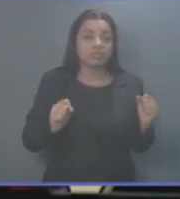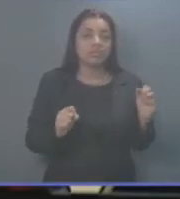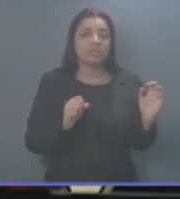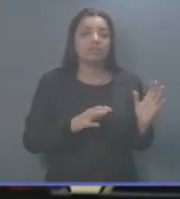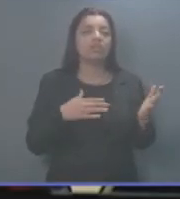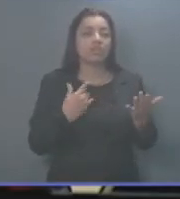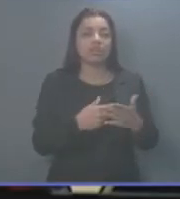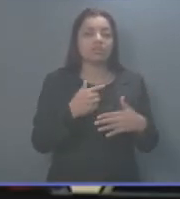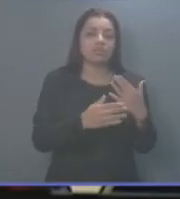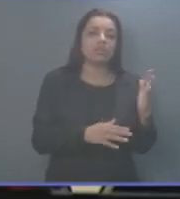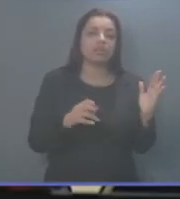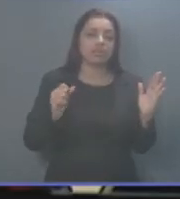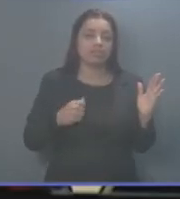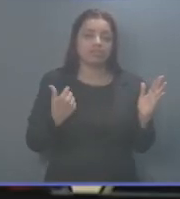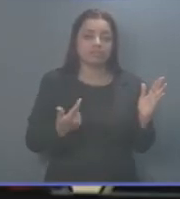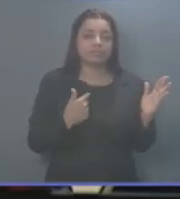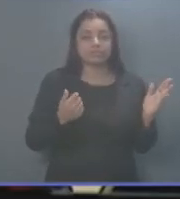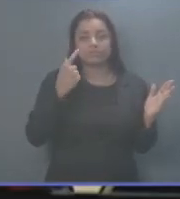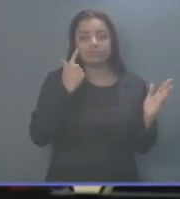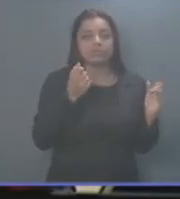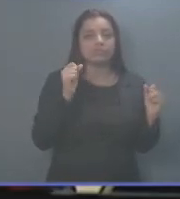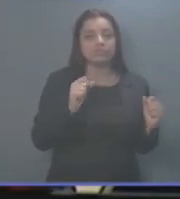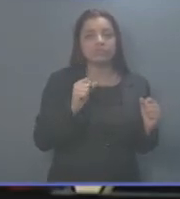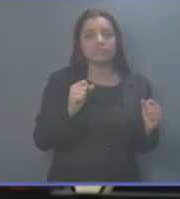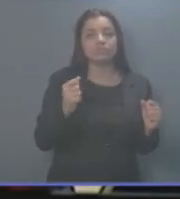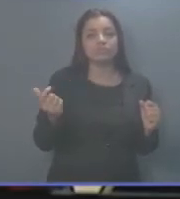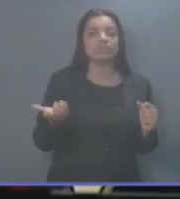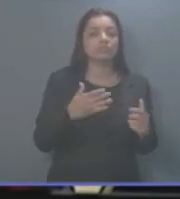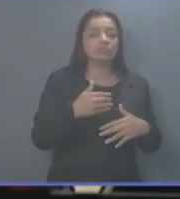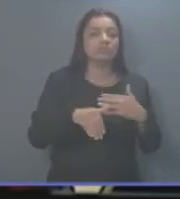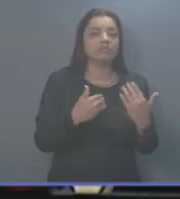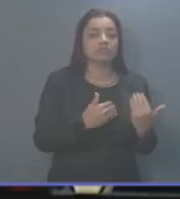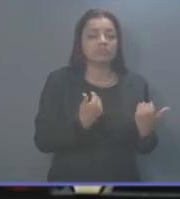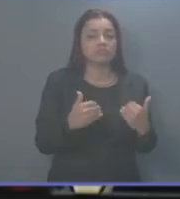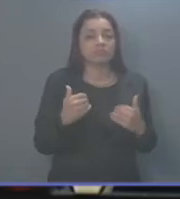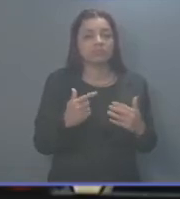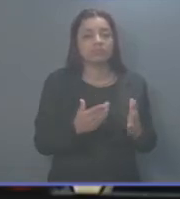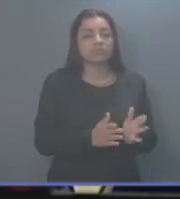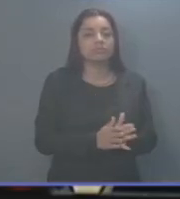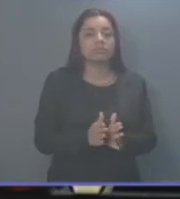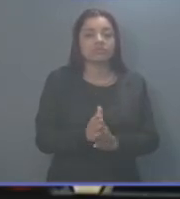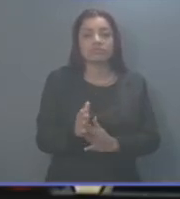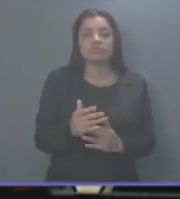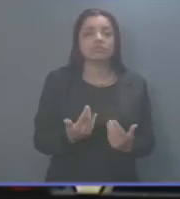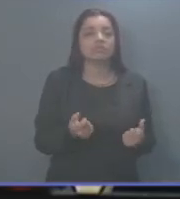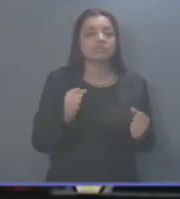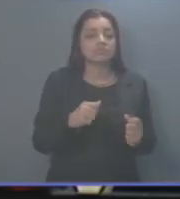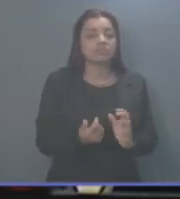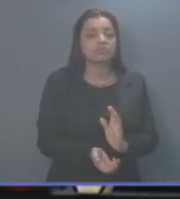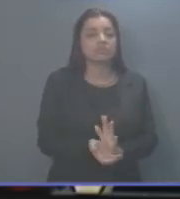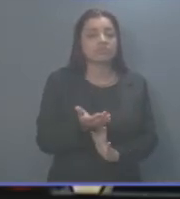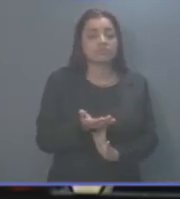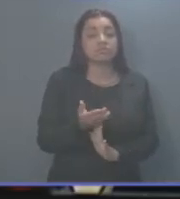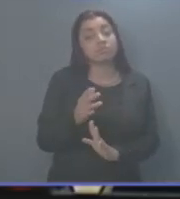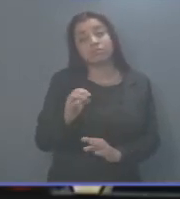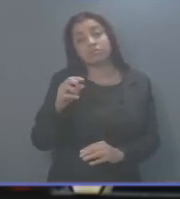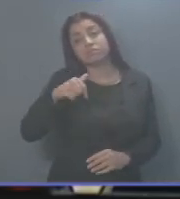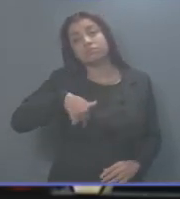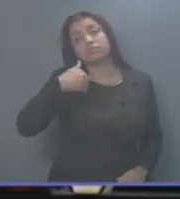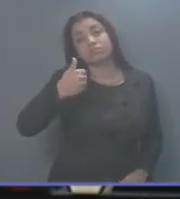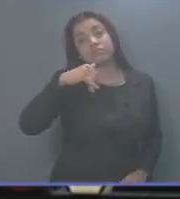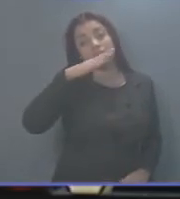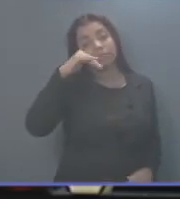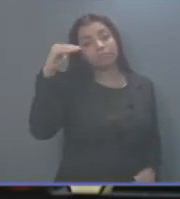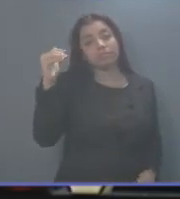que, atendiendo a este sector clave, han sido capaces de desarrollarse y ser ahora países